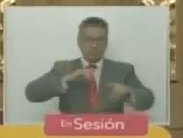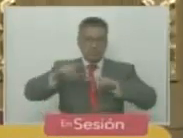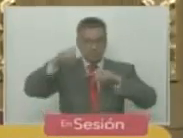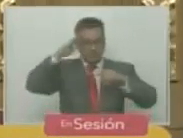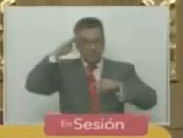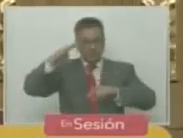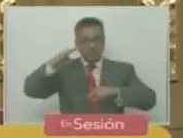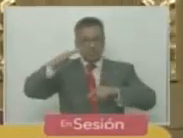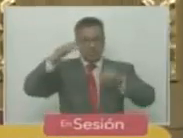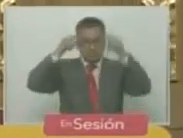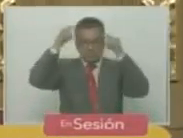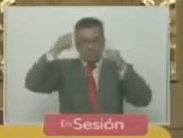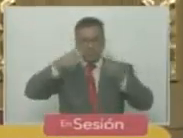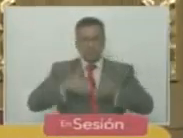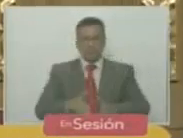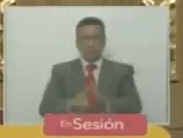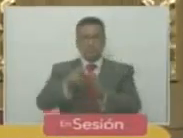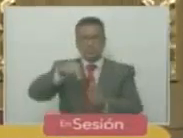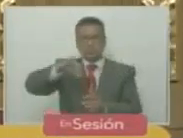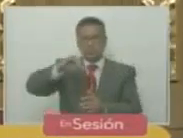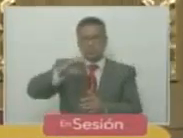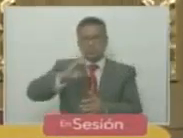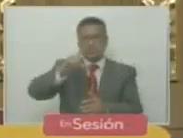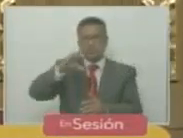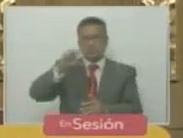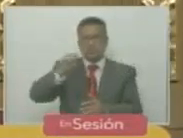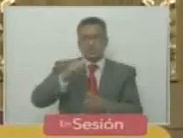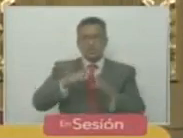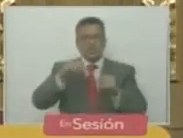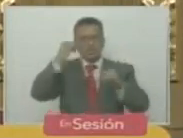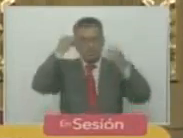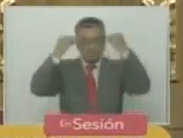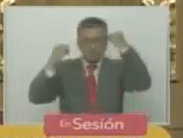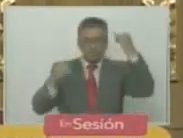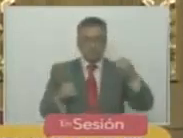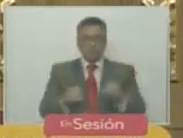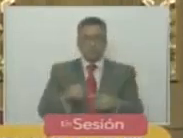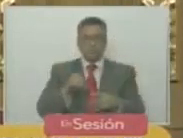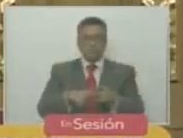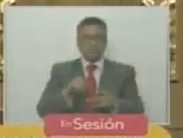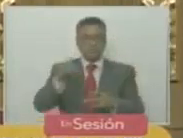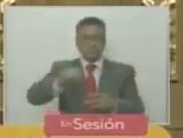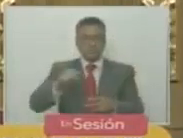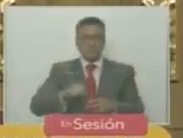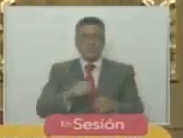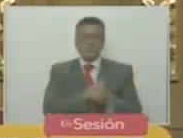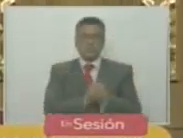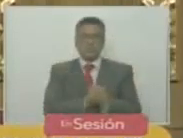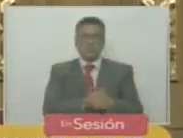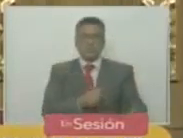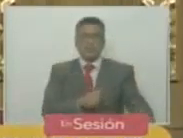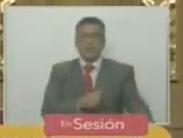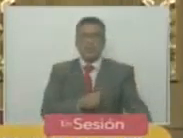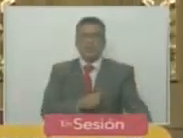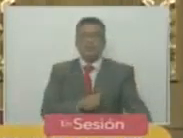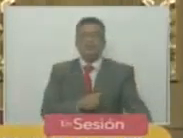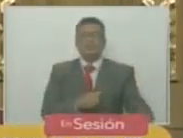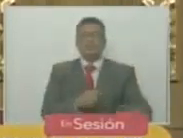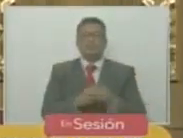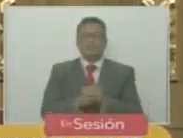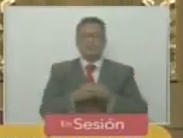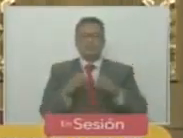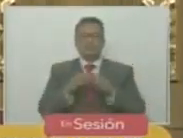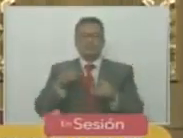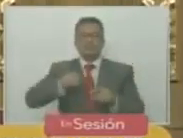a su hijo Nicolás Maduro. Sus ideas, su fuerza, su amor por nuestro pueblo nos inspira y